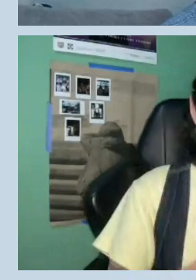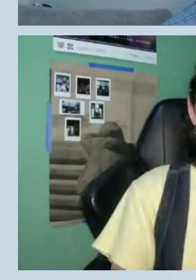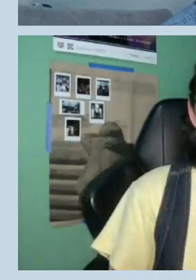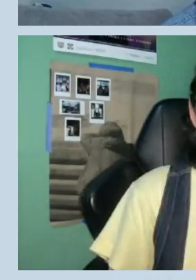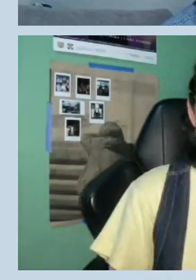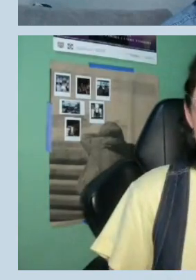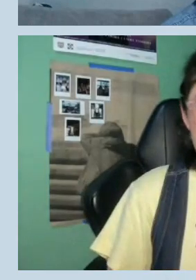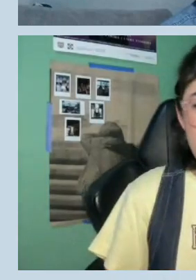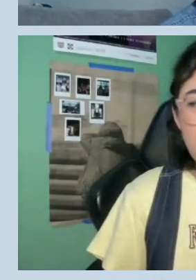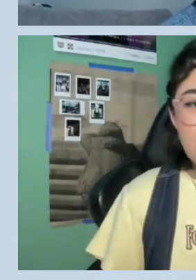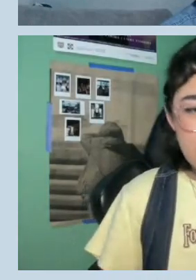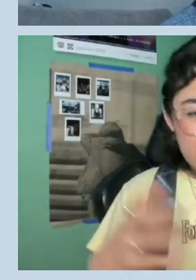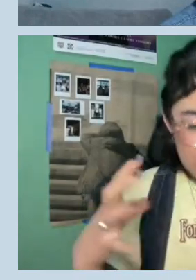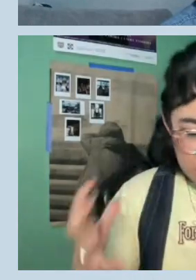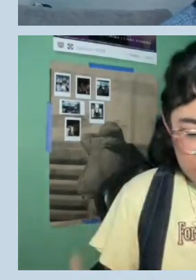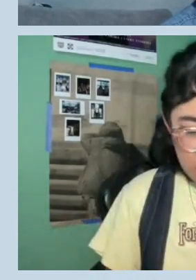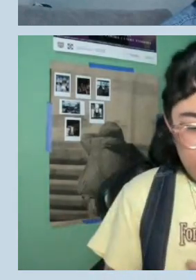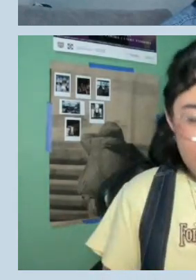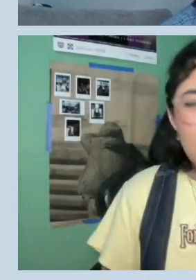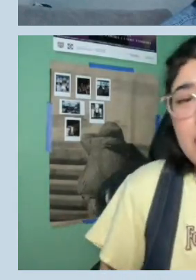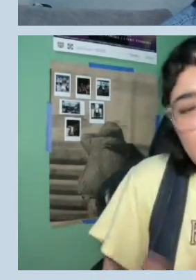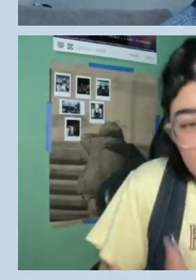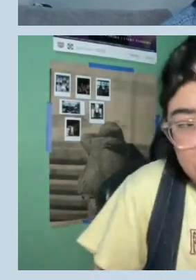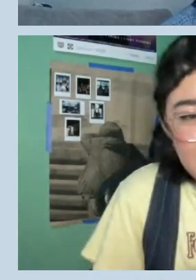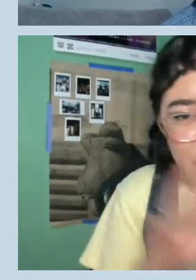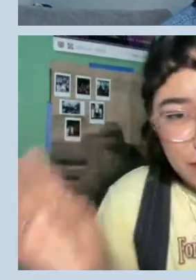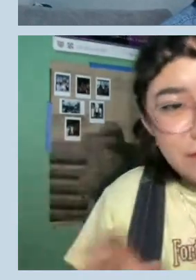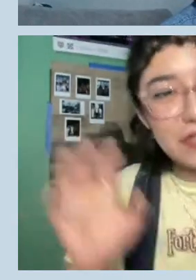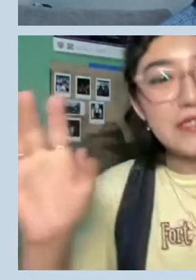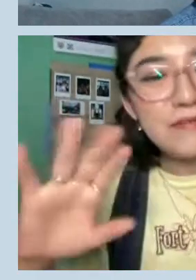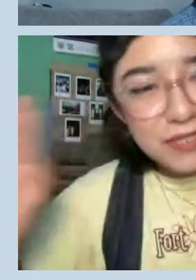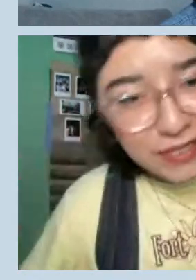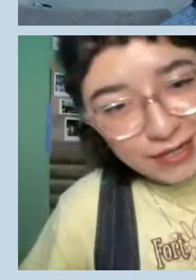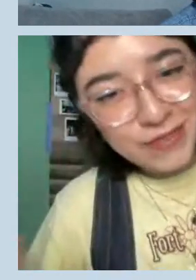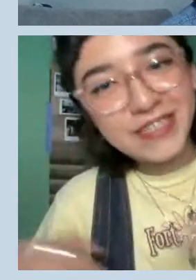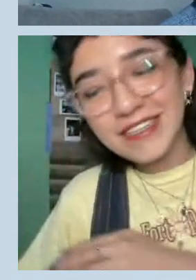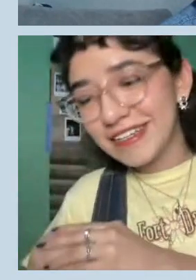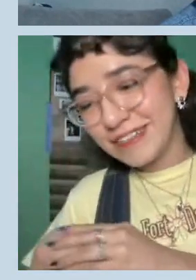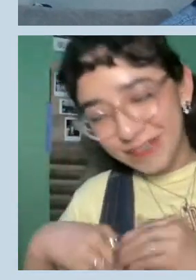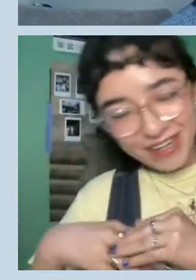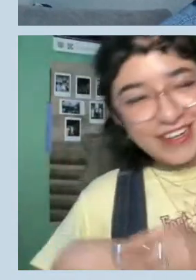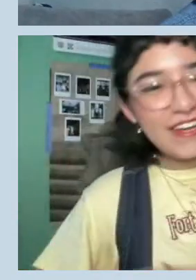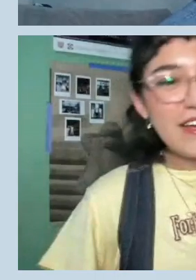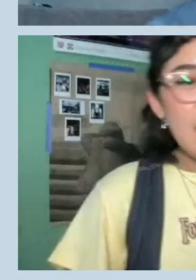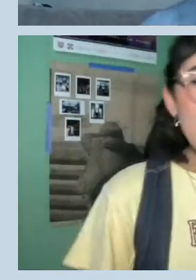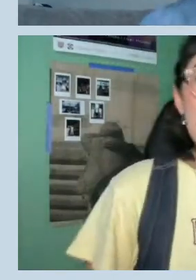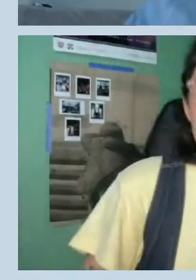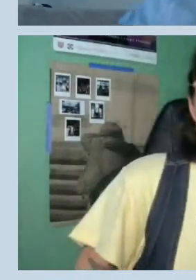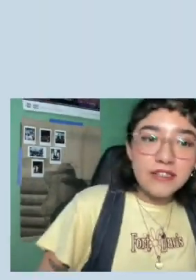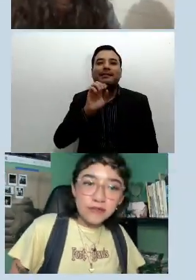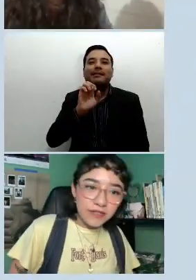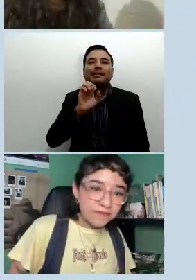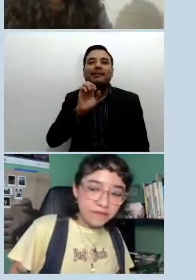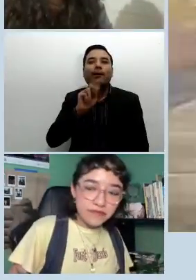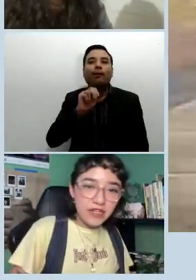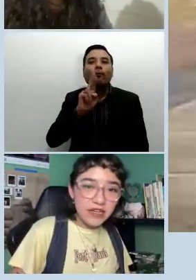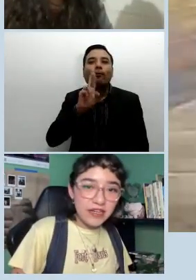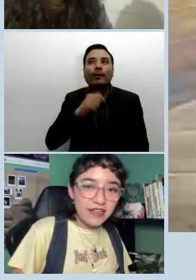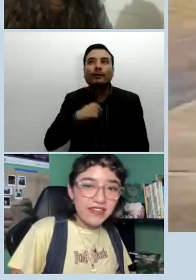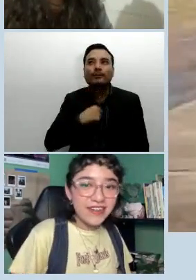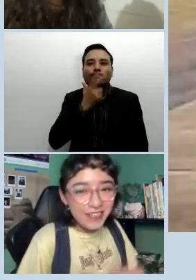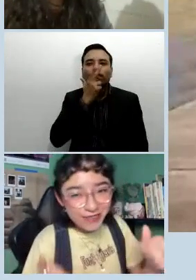momento de rompimiento vino Pues esta etapa que yo le llamo ternura así literalmente ternura habitar la ternura